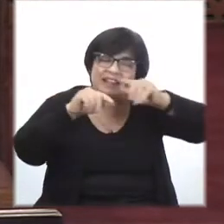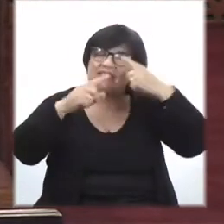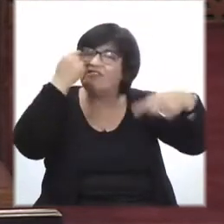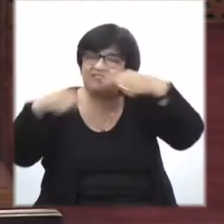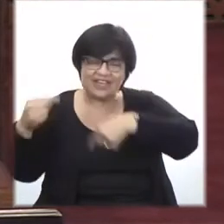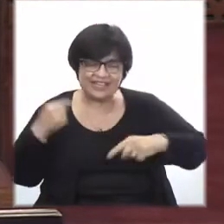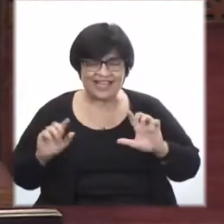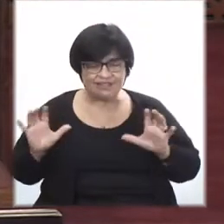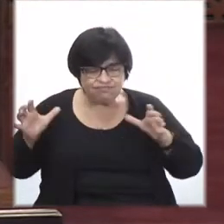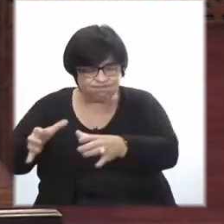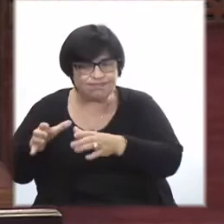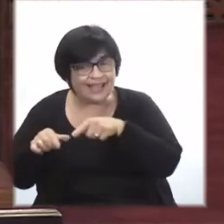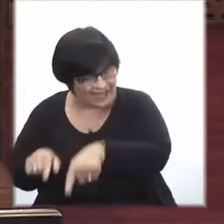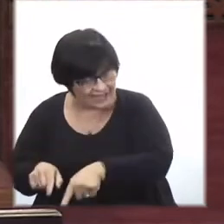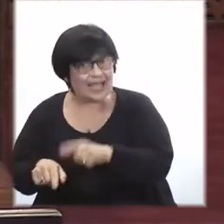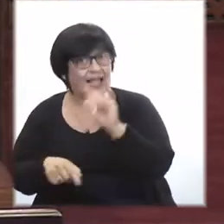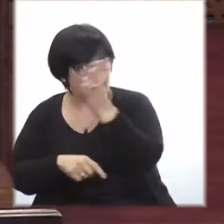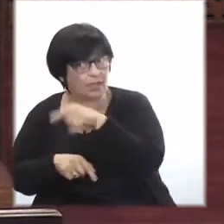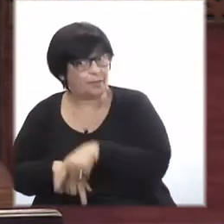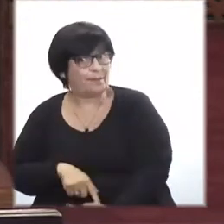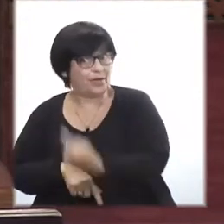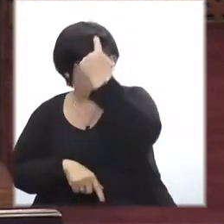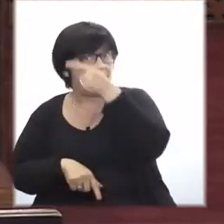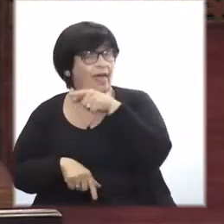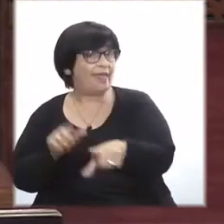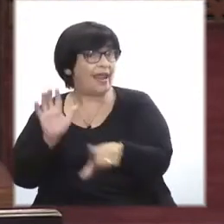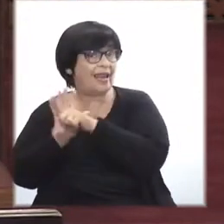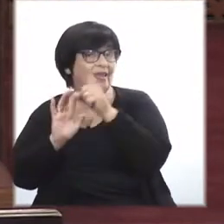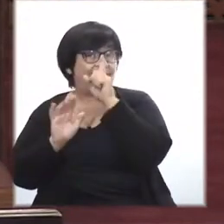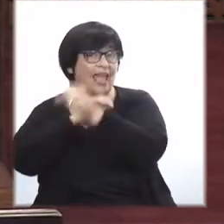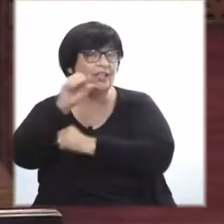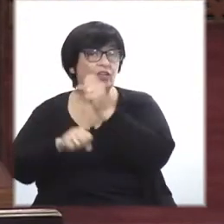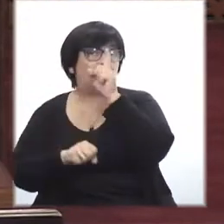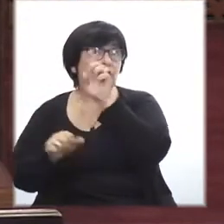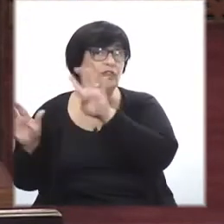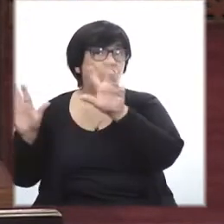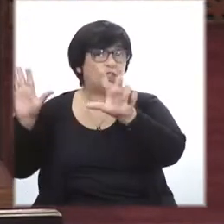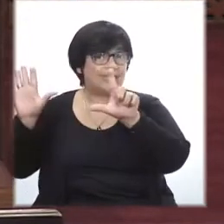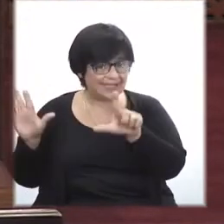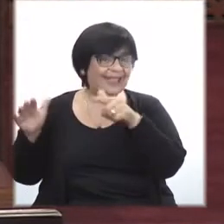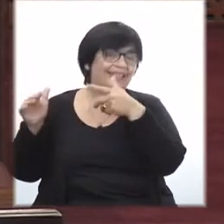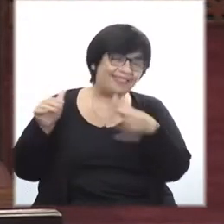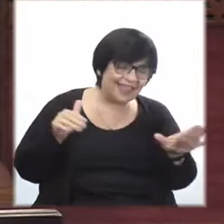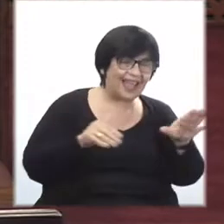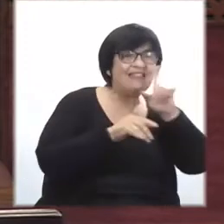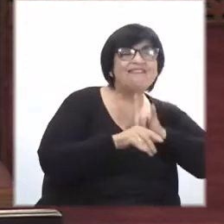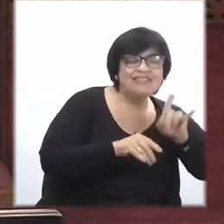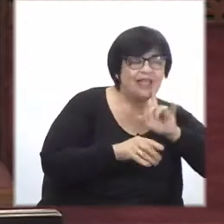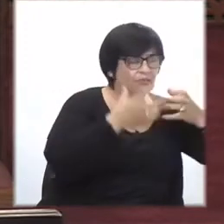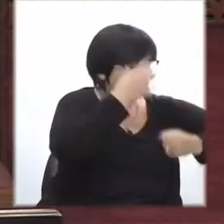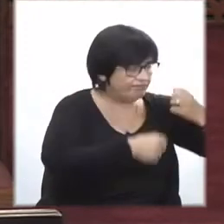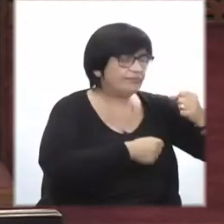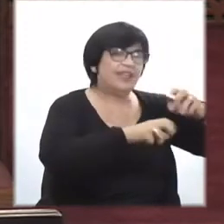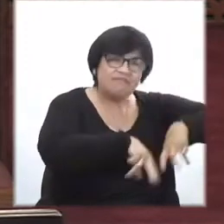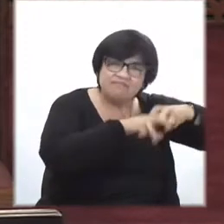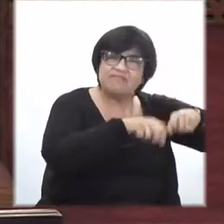forestación en aquella de propiedad forestal, declaradas tales por ley de 1987 y reservando en consecuencia para la lechería, la agricultura y la ganadería las tierras